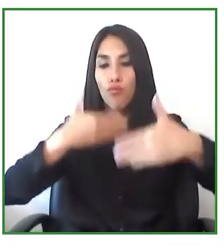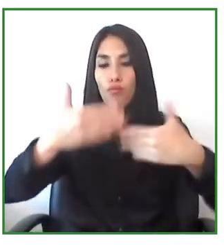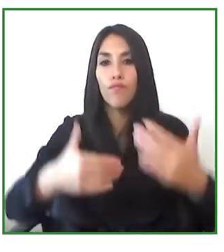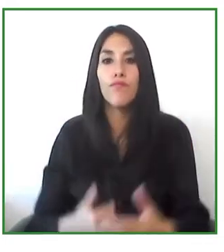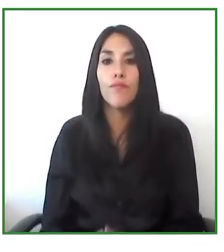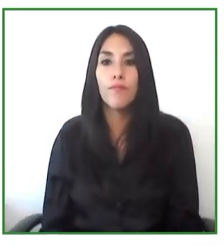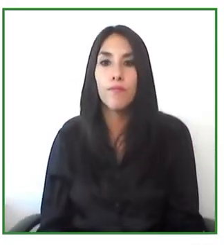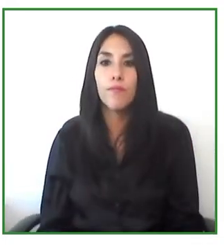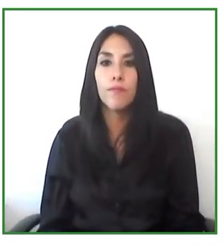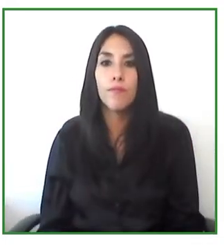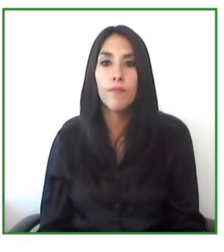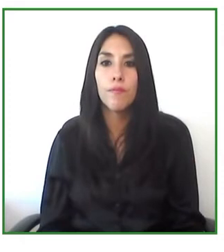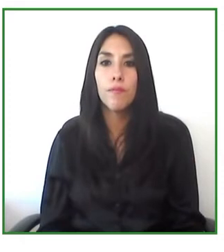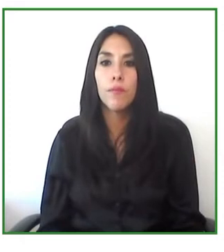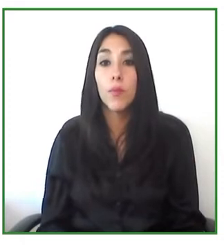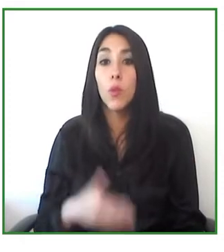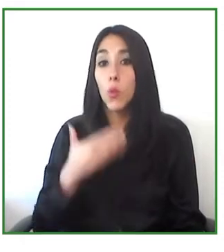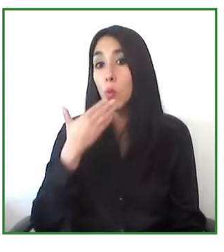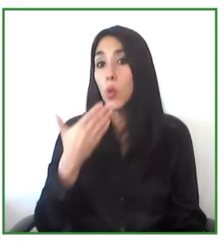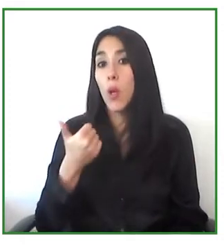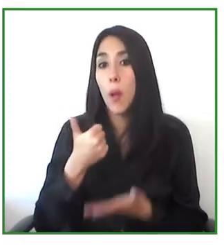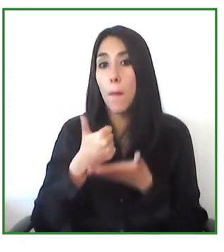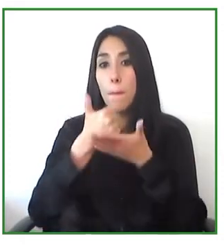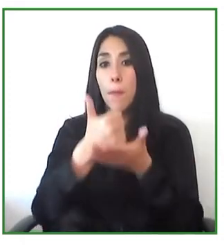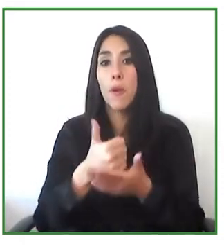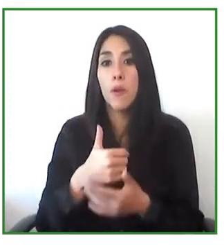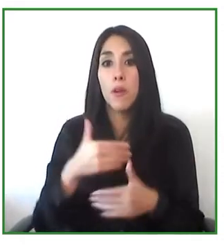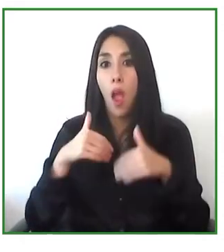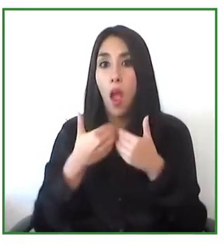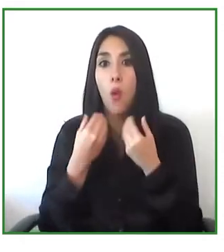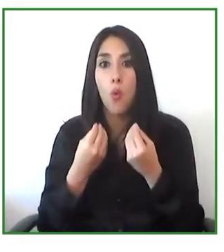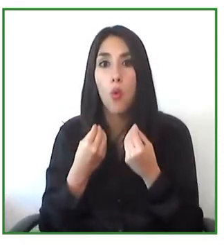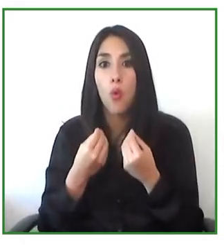ayuda a que tengan una mayor realización